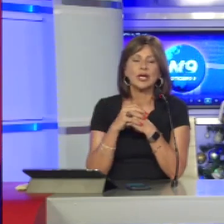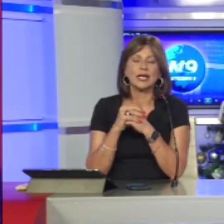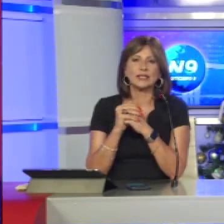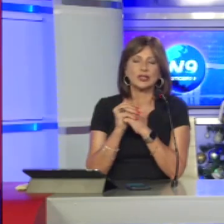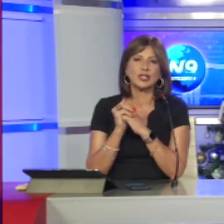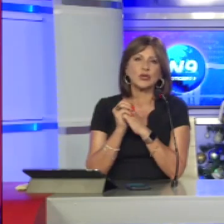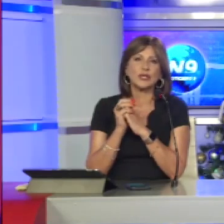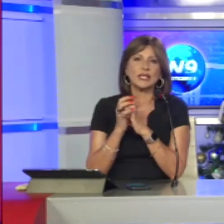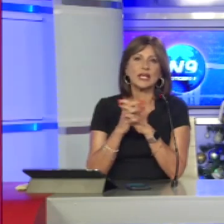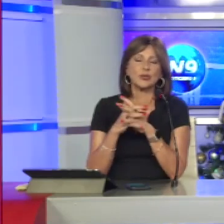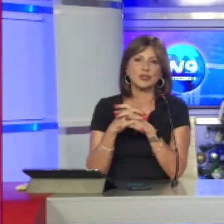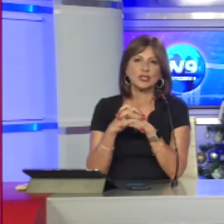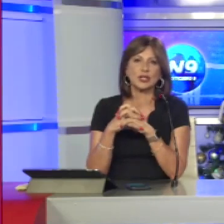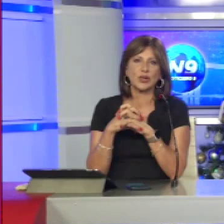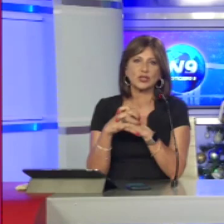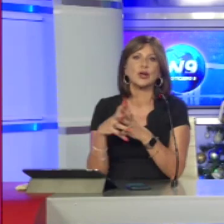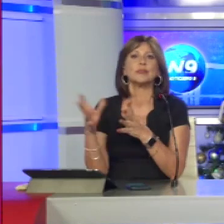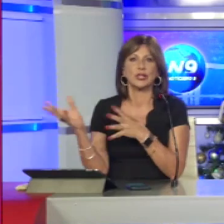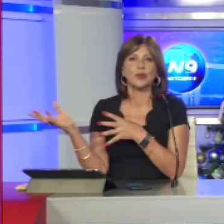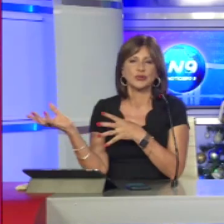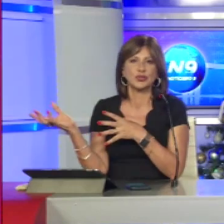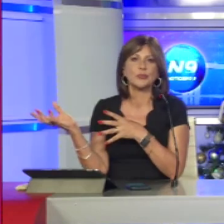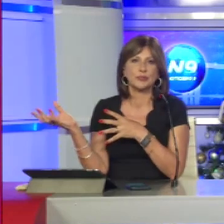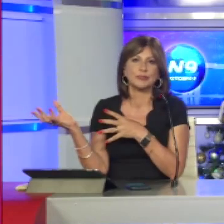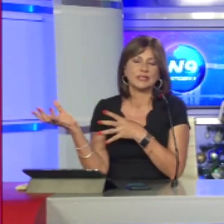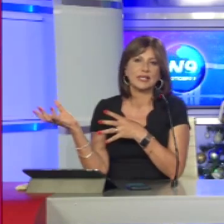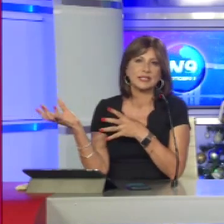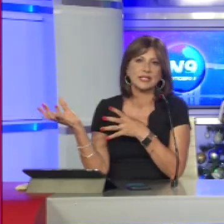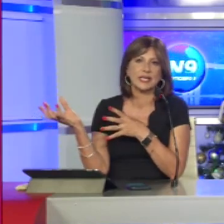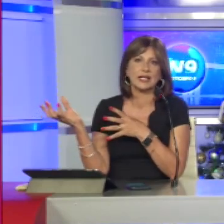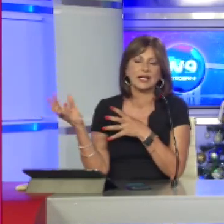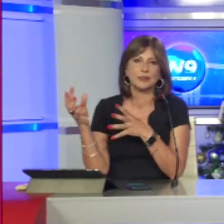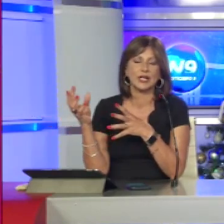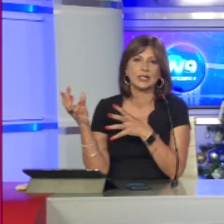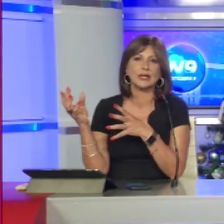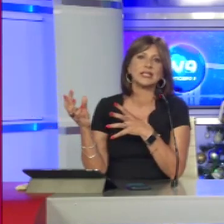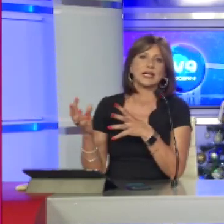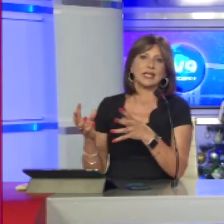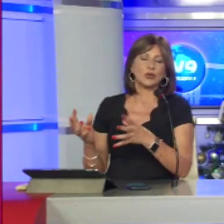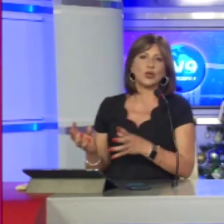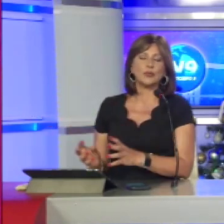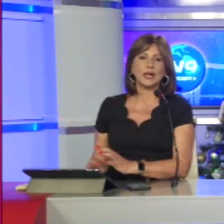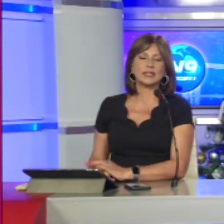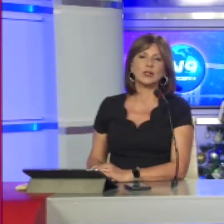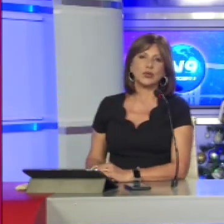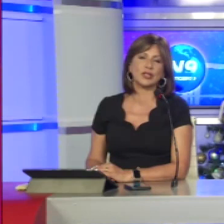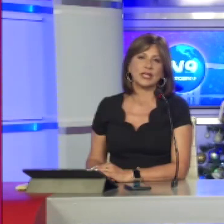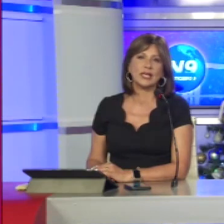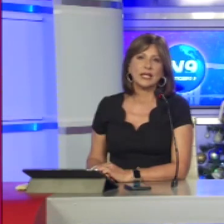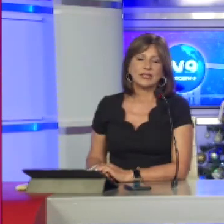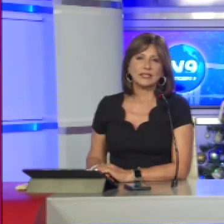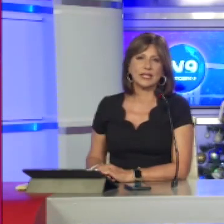ejemplo, no se incluiría la comisión de educación, pero la oposición piensa que sí, que por la temática de algunos